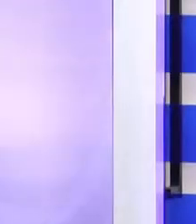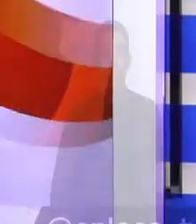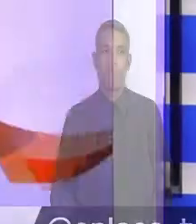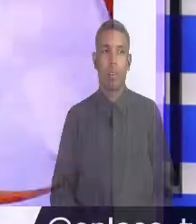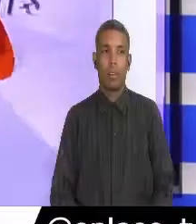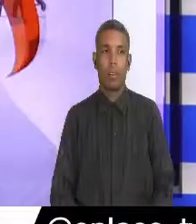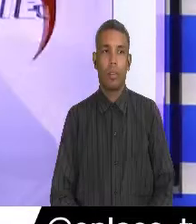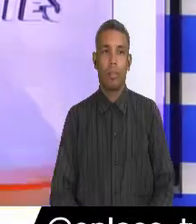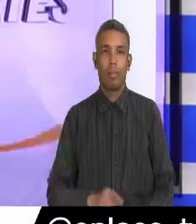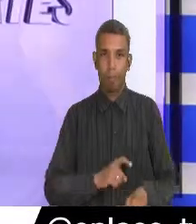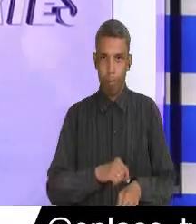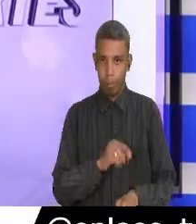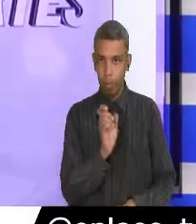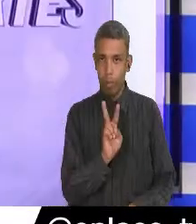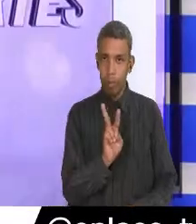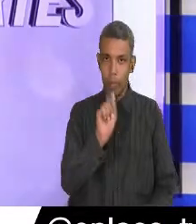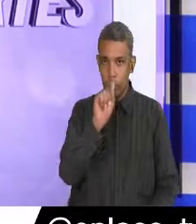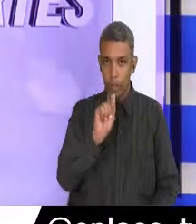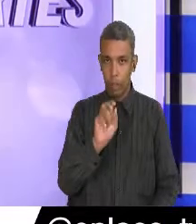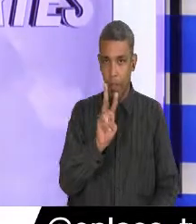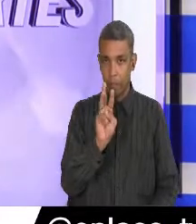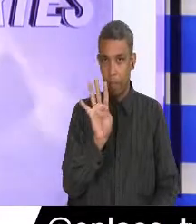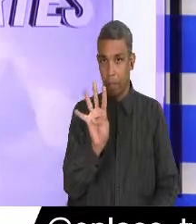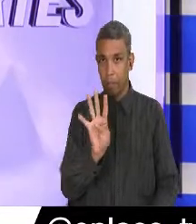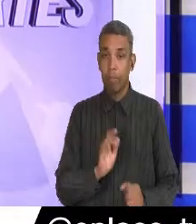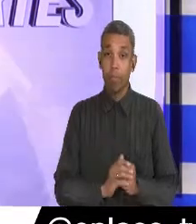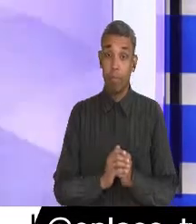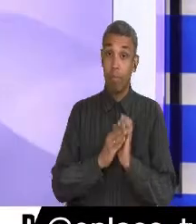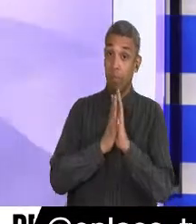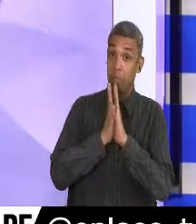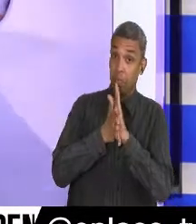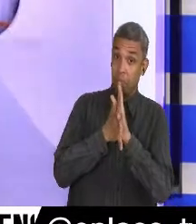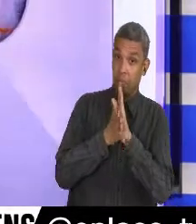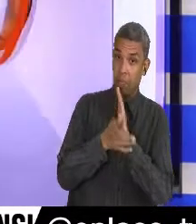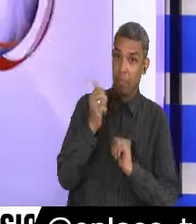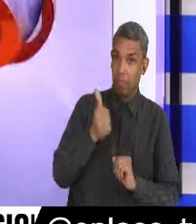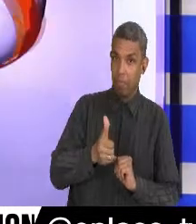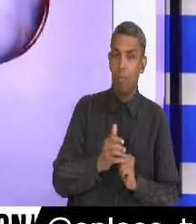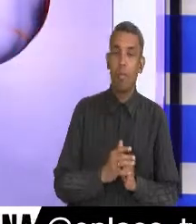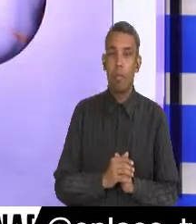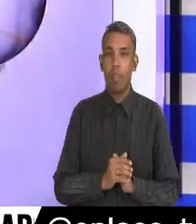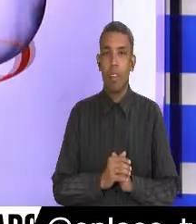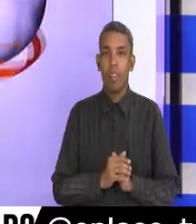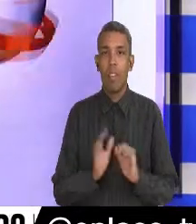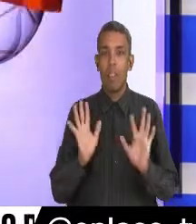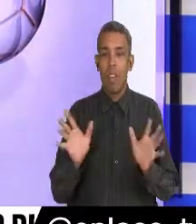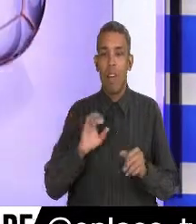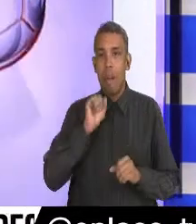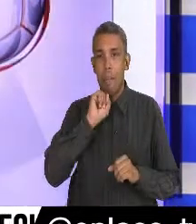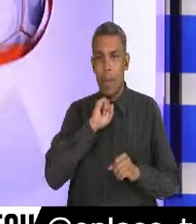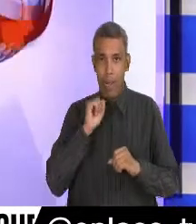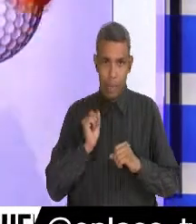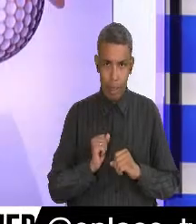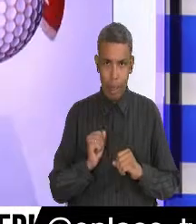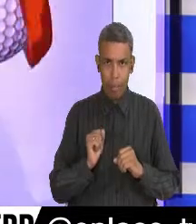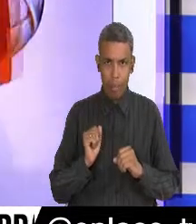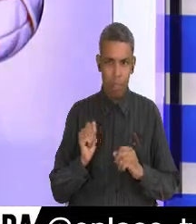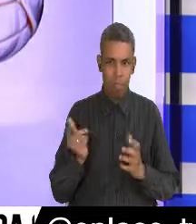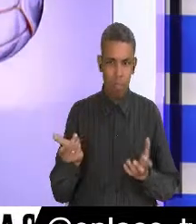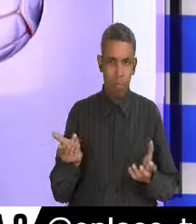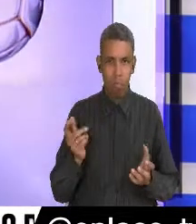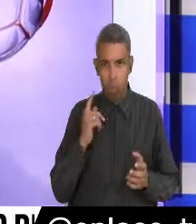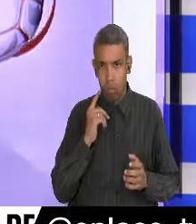minutos del mediodía y ya está aquí toda la información deportiva. Buenas noticias porque Barranca Bermeja ya cuenta con su primera medalla de plata en lucha grecorromana.